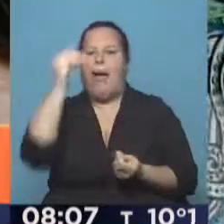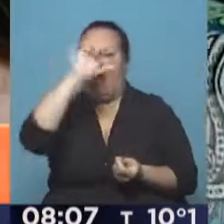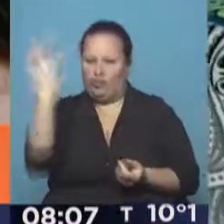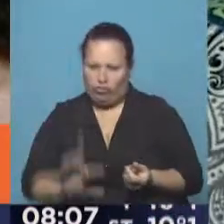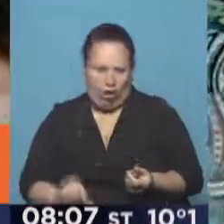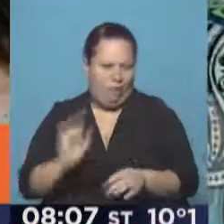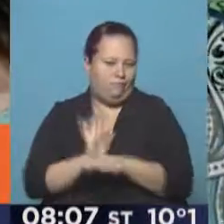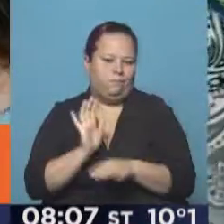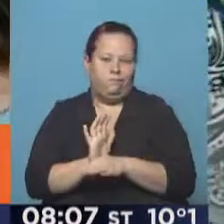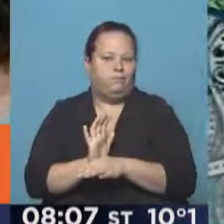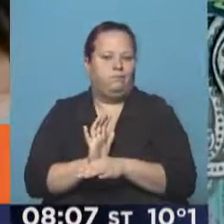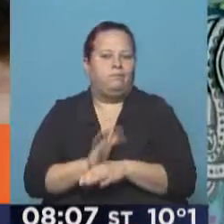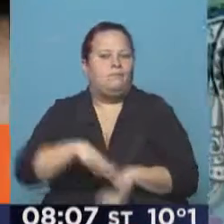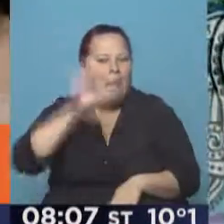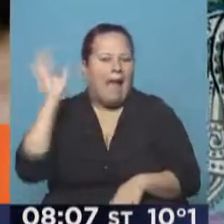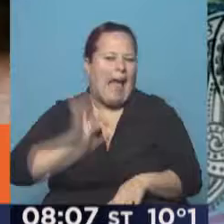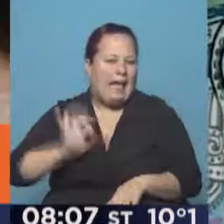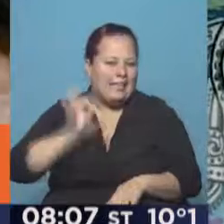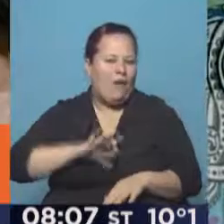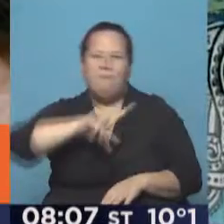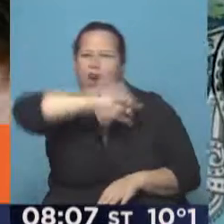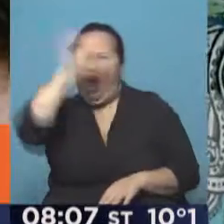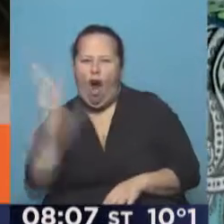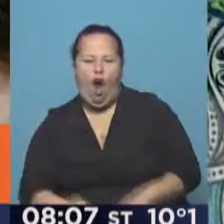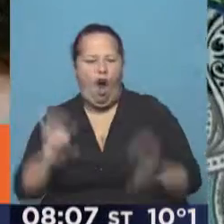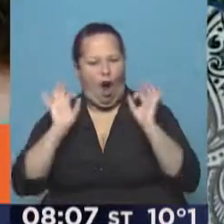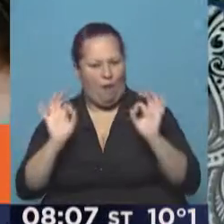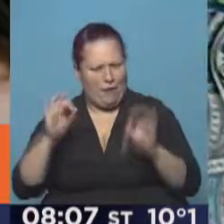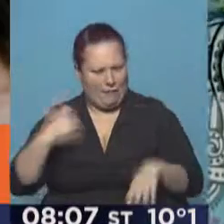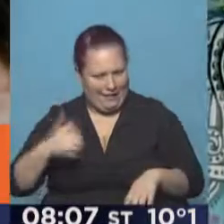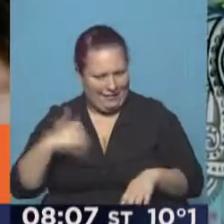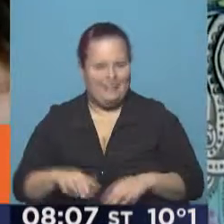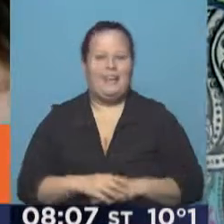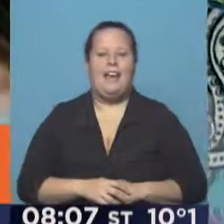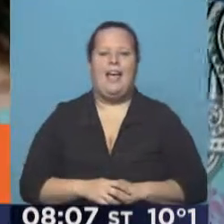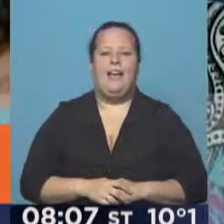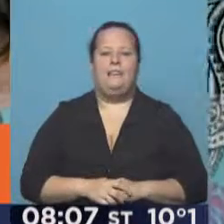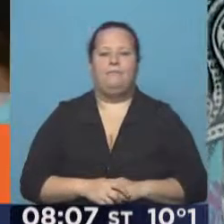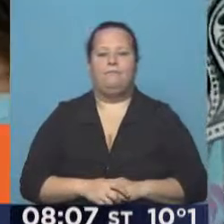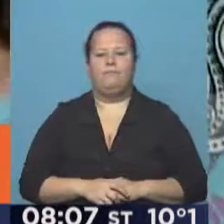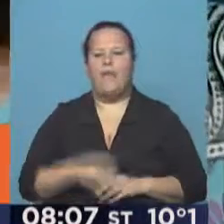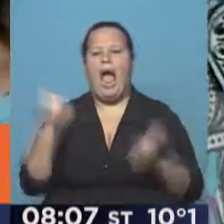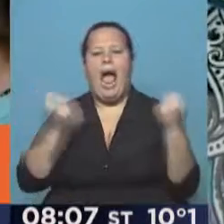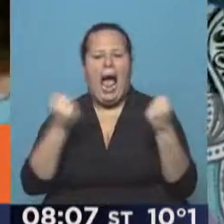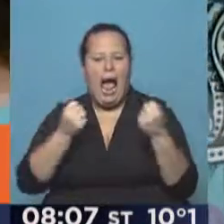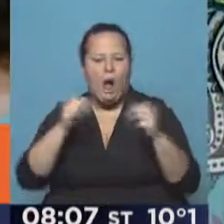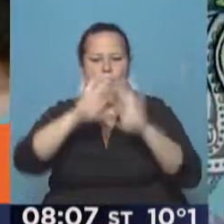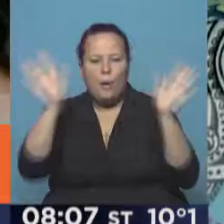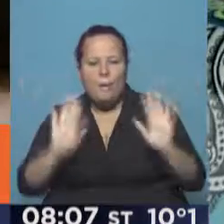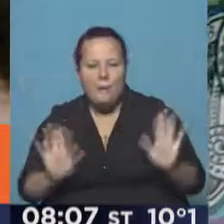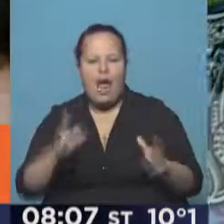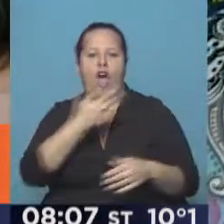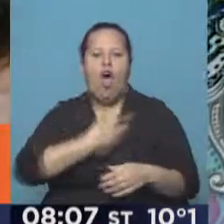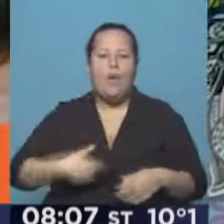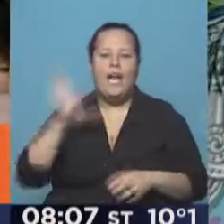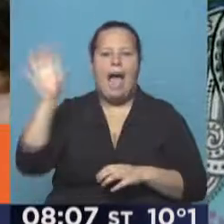yo diría que es el más antiguo y el más federal del país son vehículos con gestionados entre los